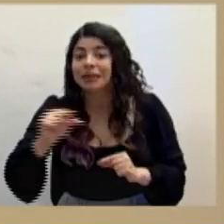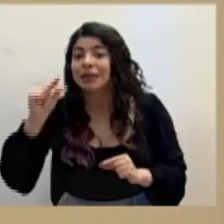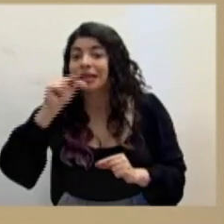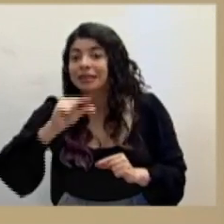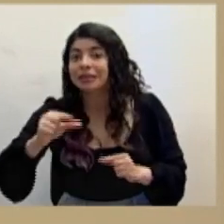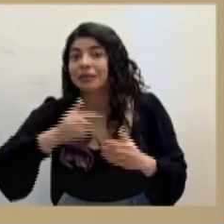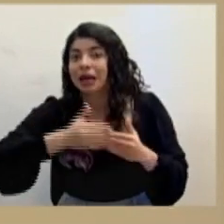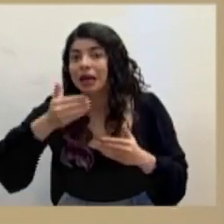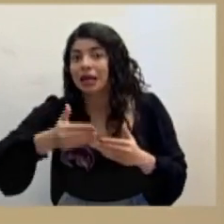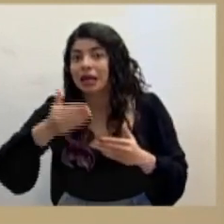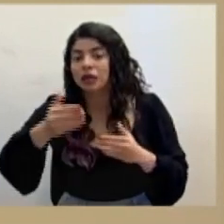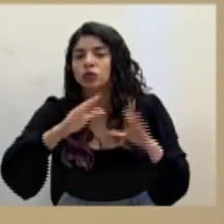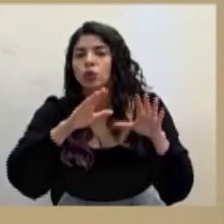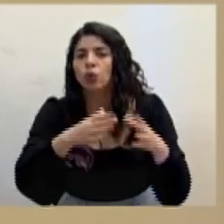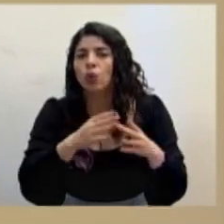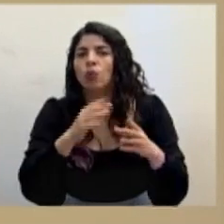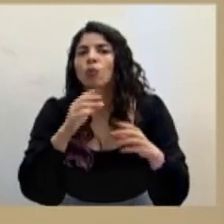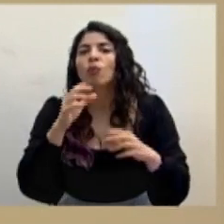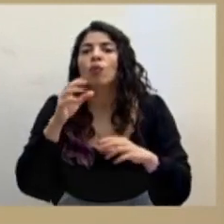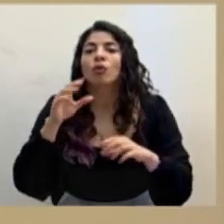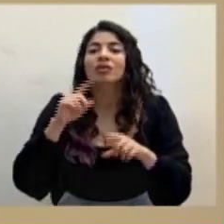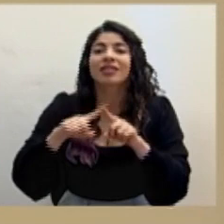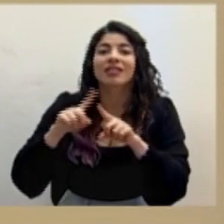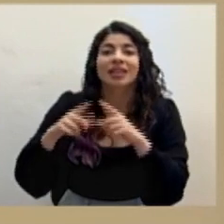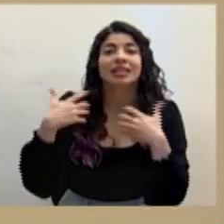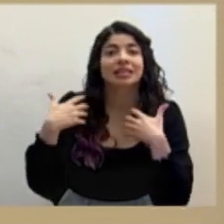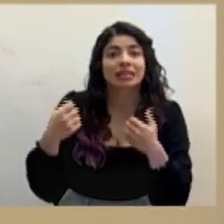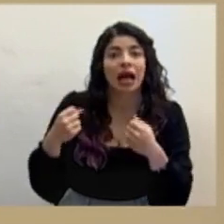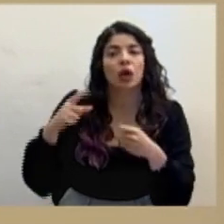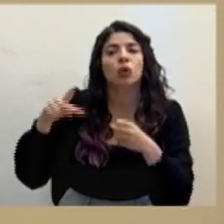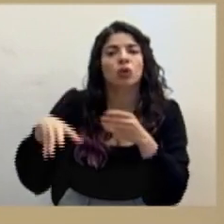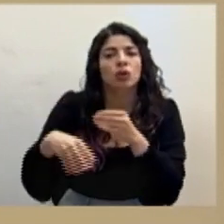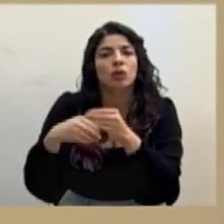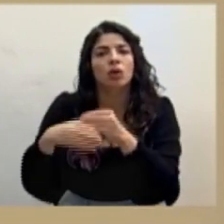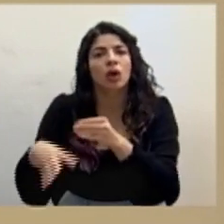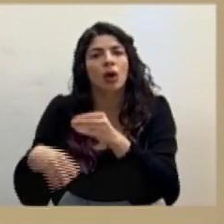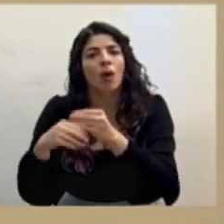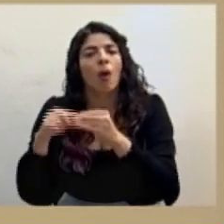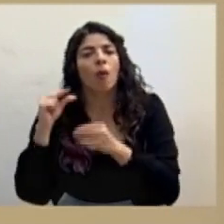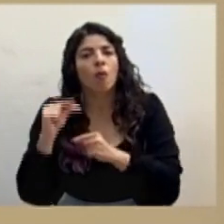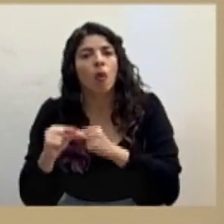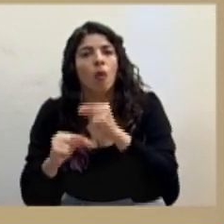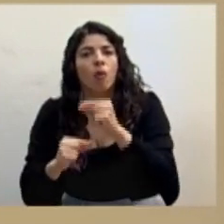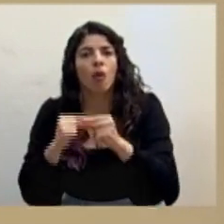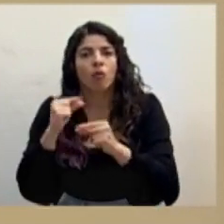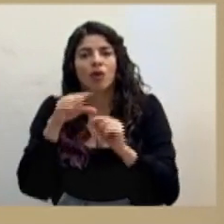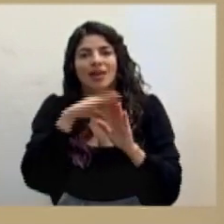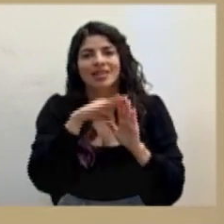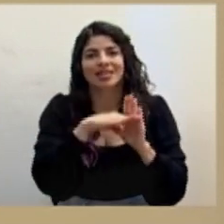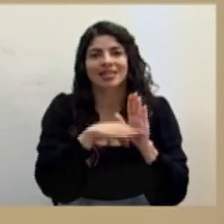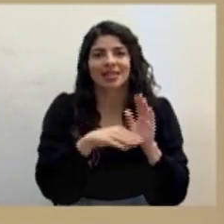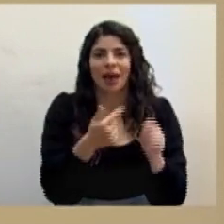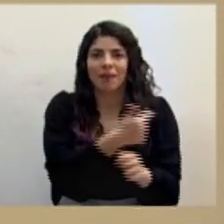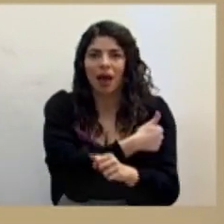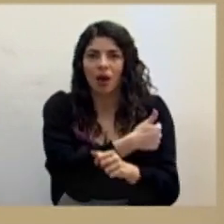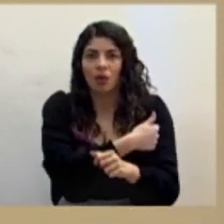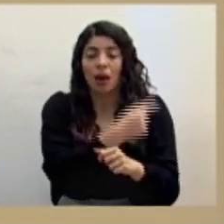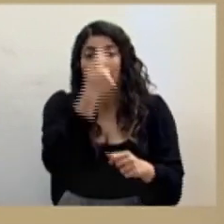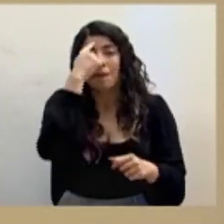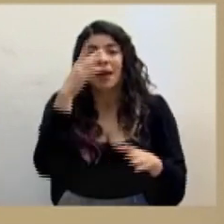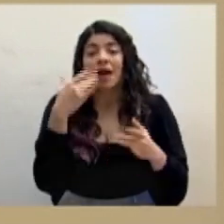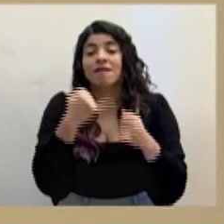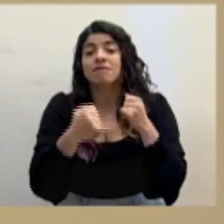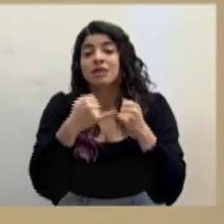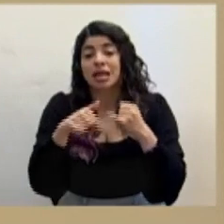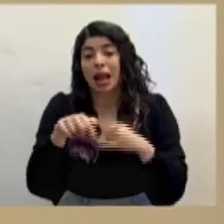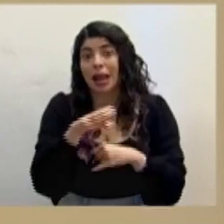las diferentes unidades y establecimientos de salud pues se van incluyendo dentro de este rol de vacunación para que ya a finales de este